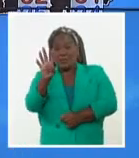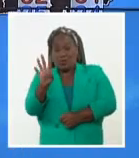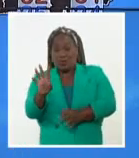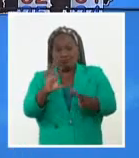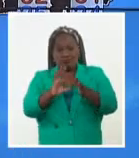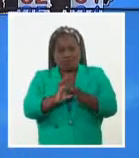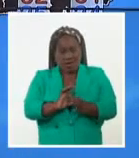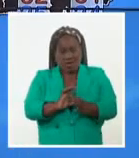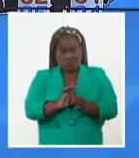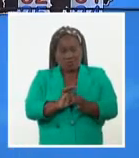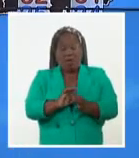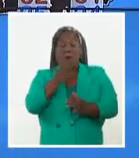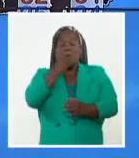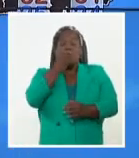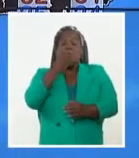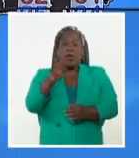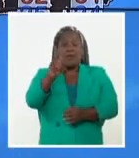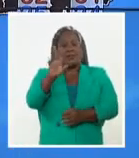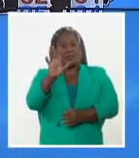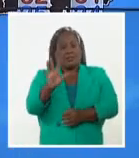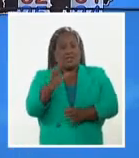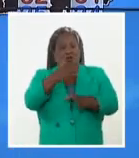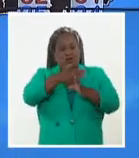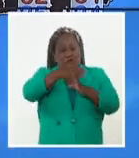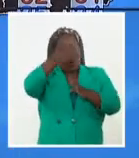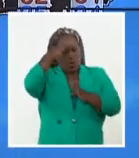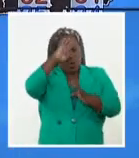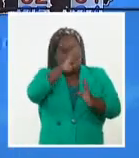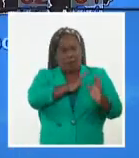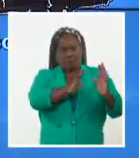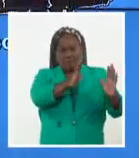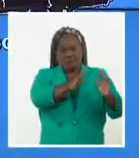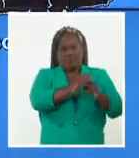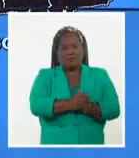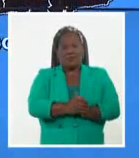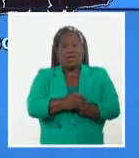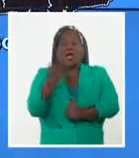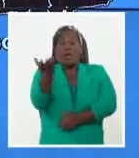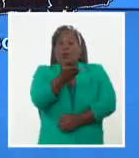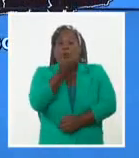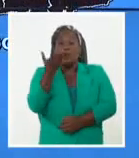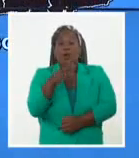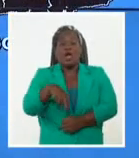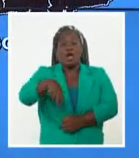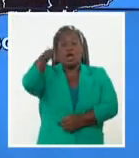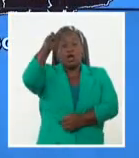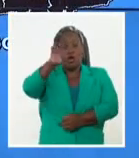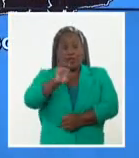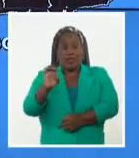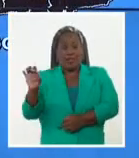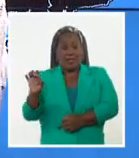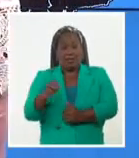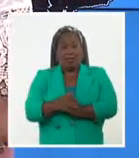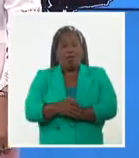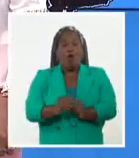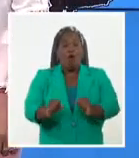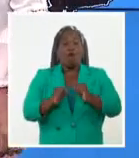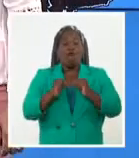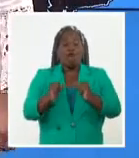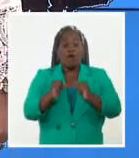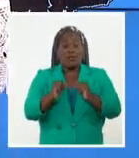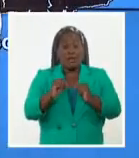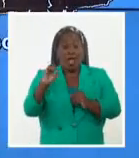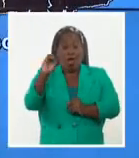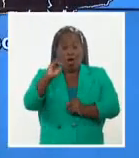y hasta 25 grados Celsius en Santiago de Cuba. Los vientos soplan del nordeste en todo el territorio nacional, algo fuertes en occidente y